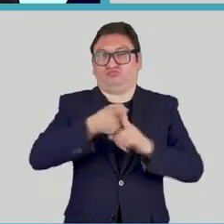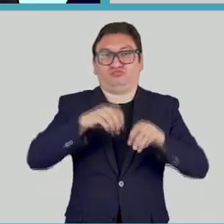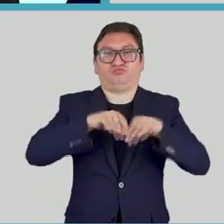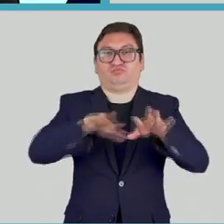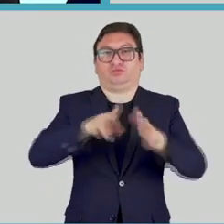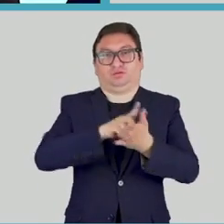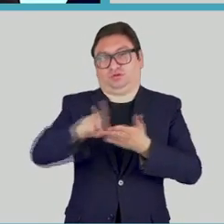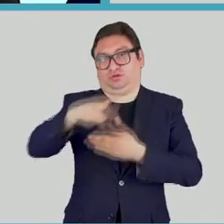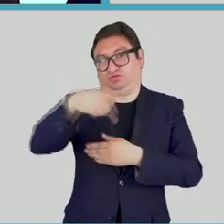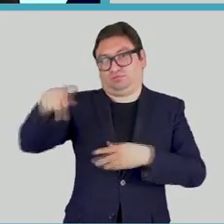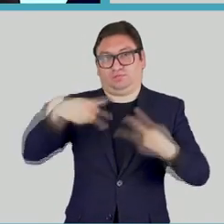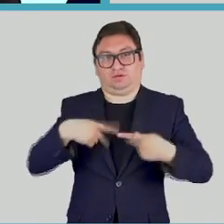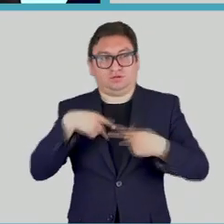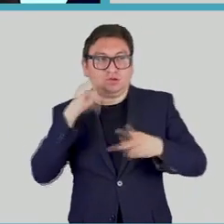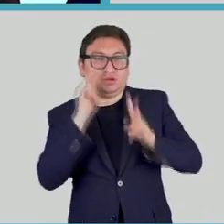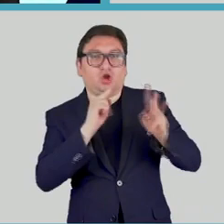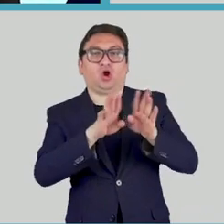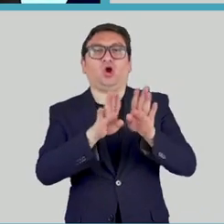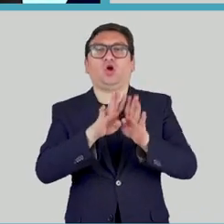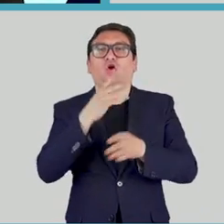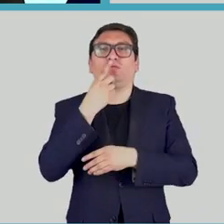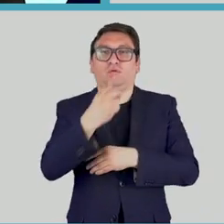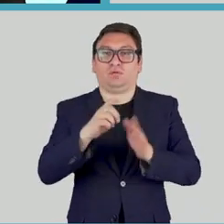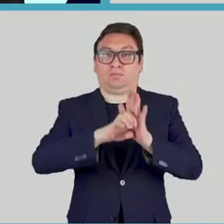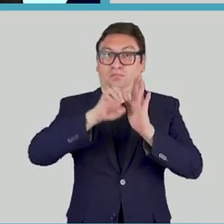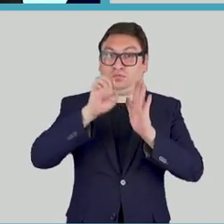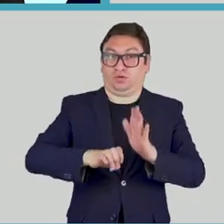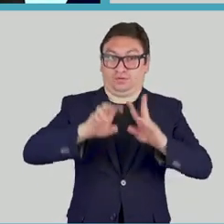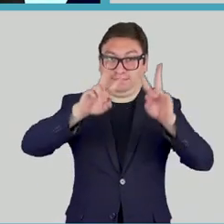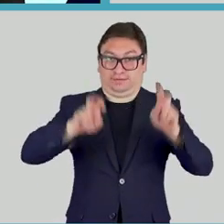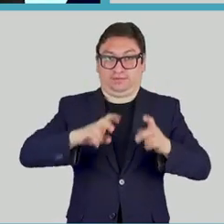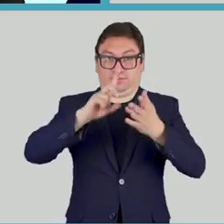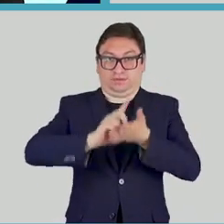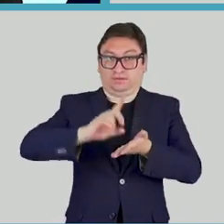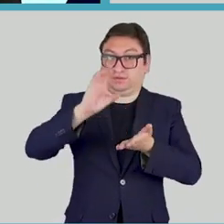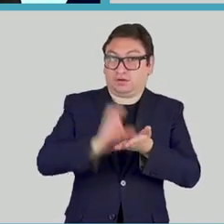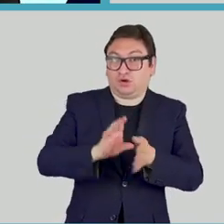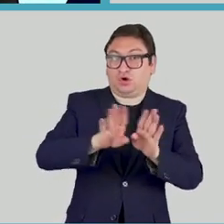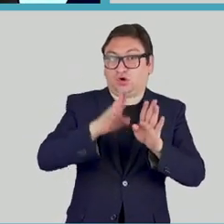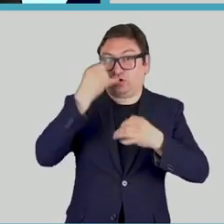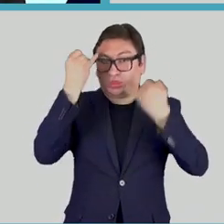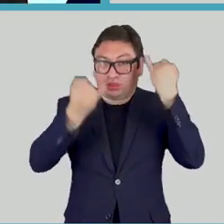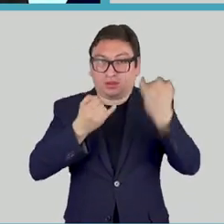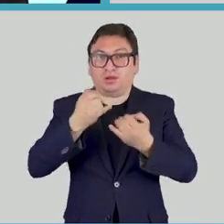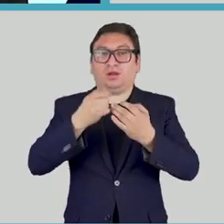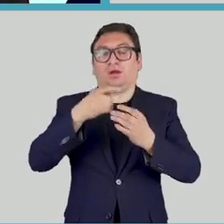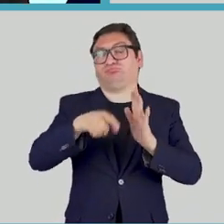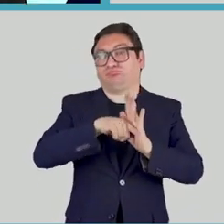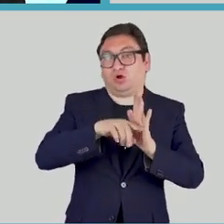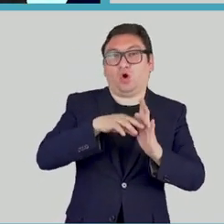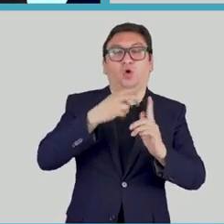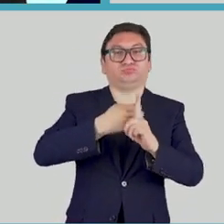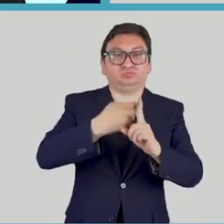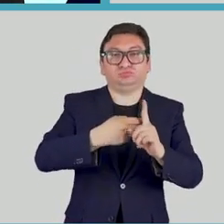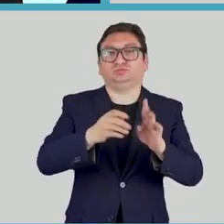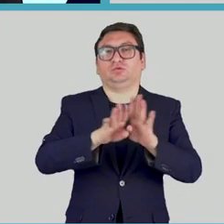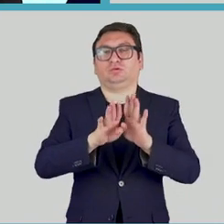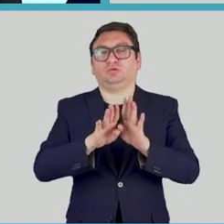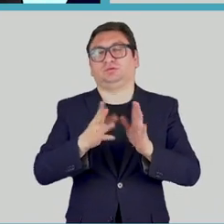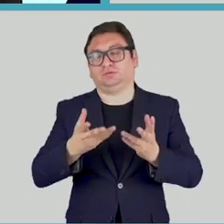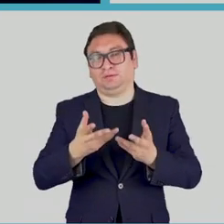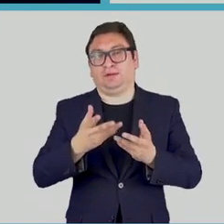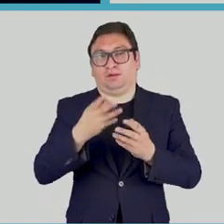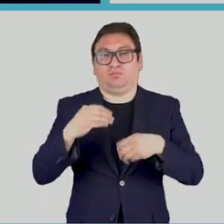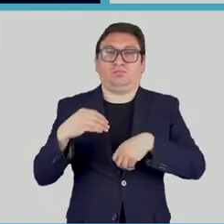impactan los derechos de las audiencias Cómo se maneja la figura de las discapacidades los estereotipos que se presentan o